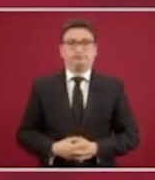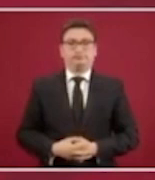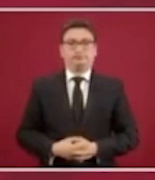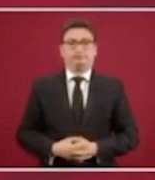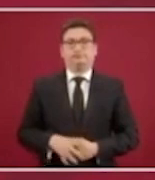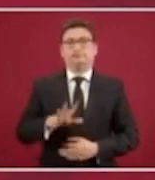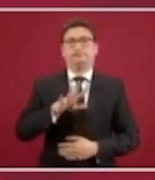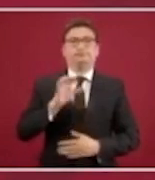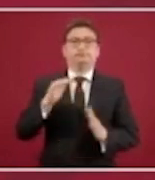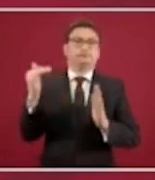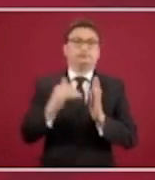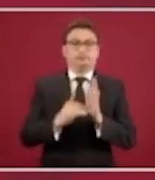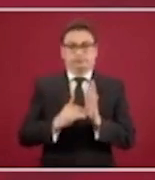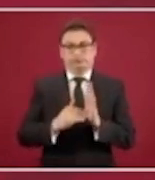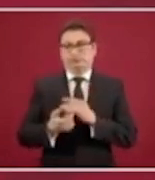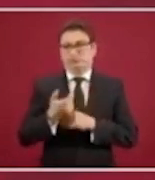500 mil